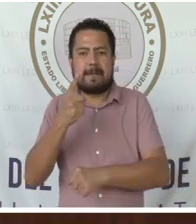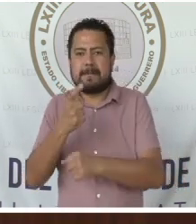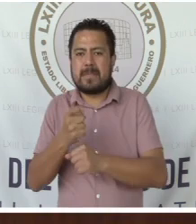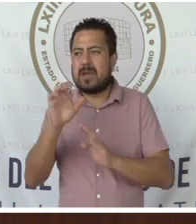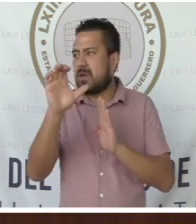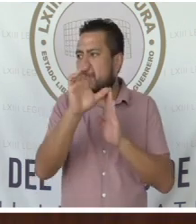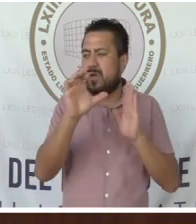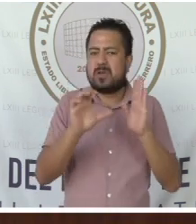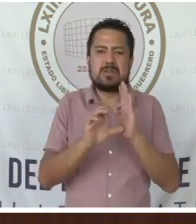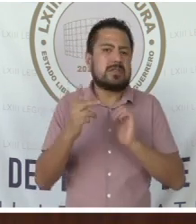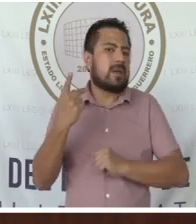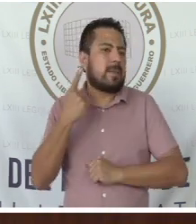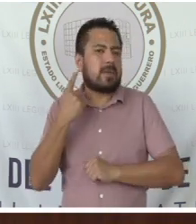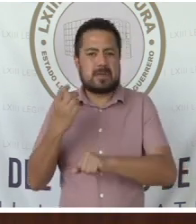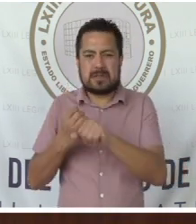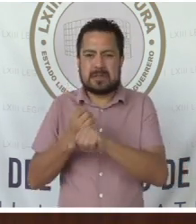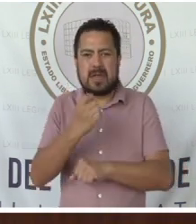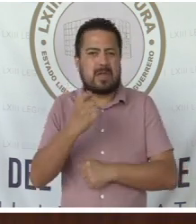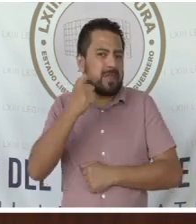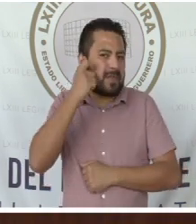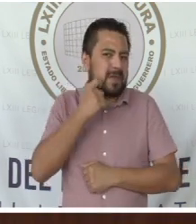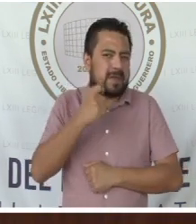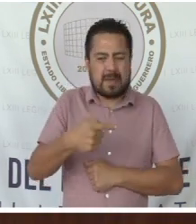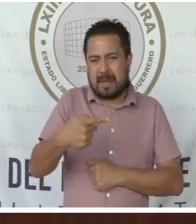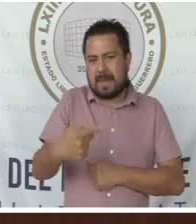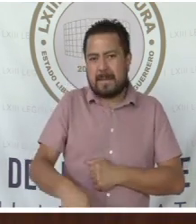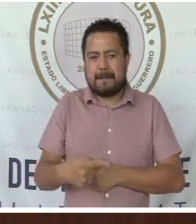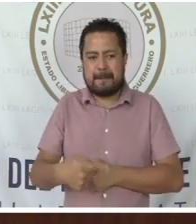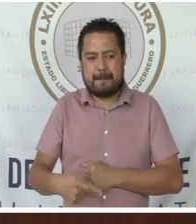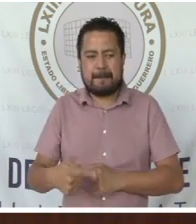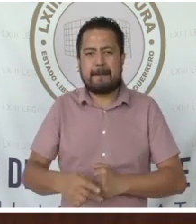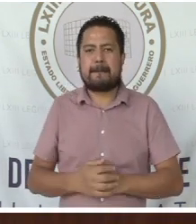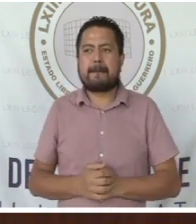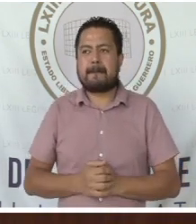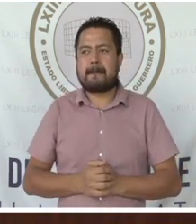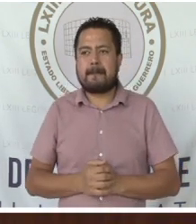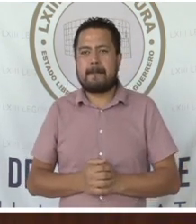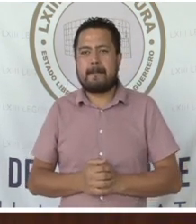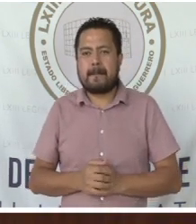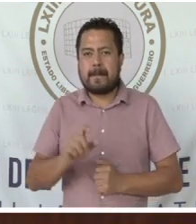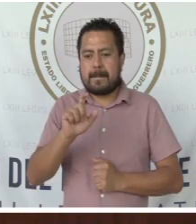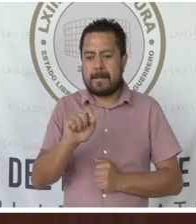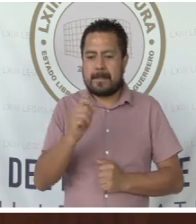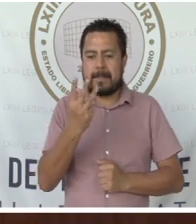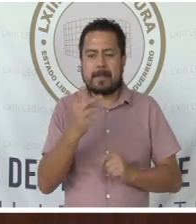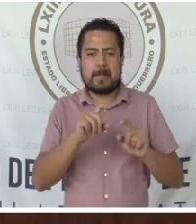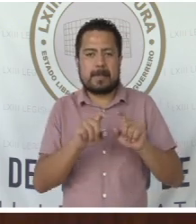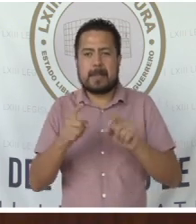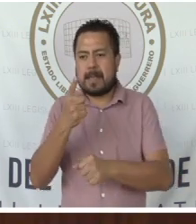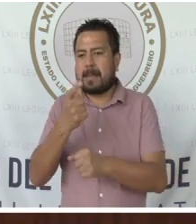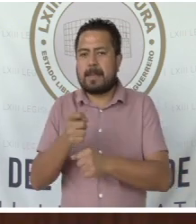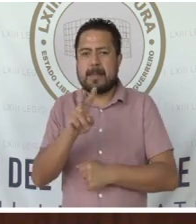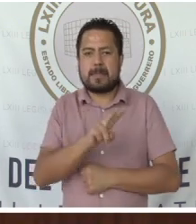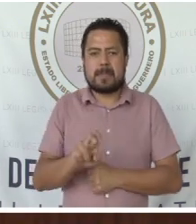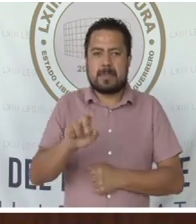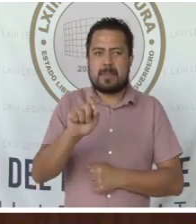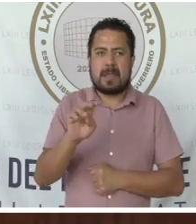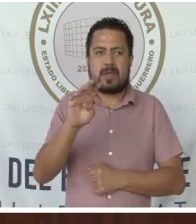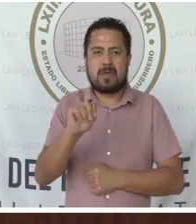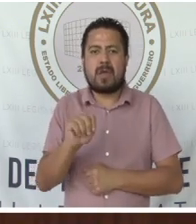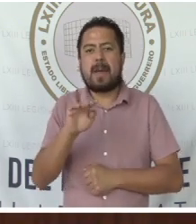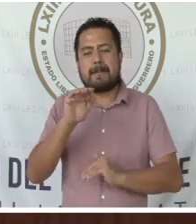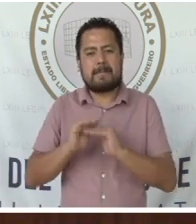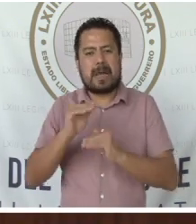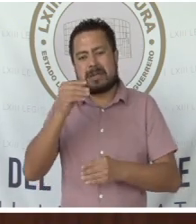de la Constitución Política del Estado Libre y Soberano de Guerrero, 23 fracción primera, 229 y